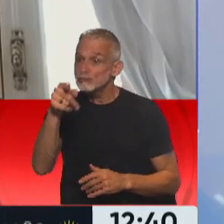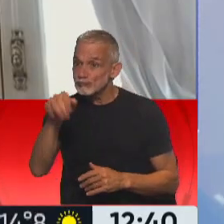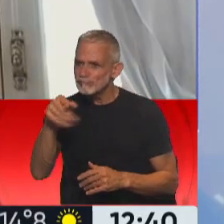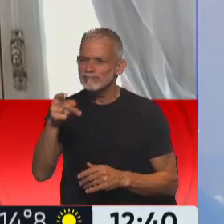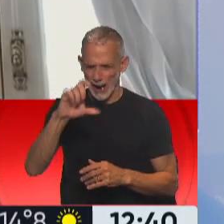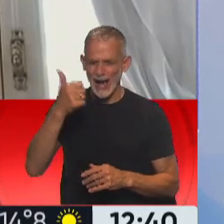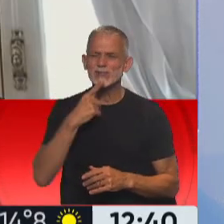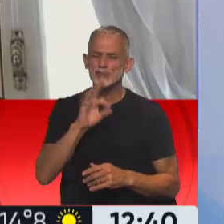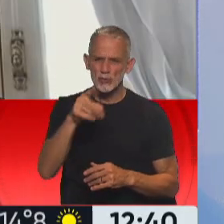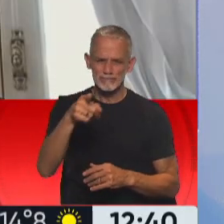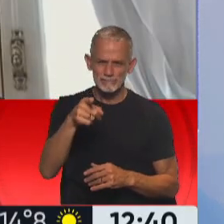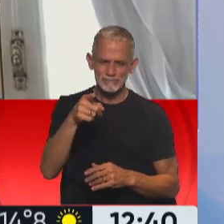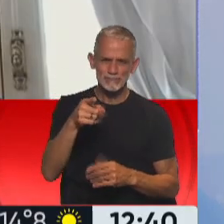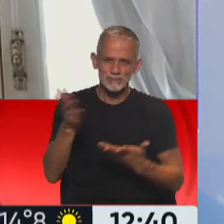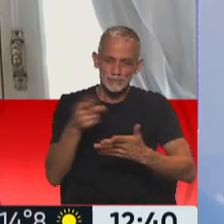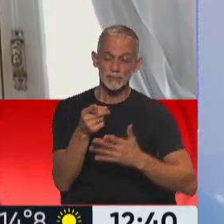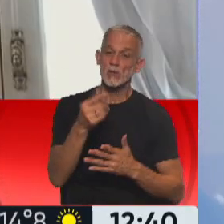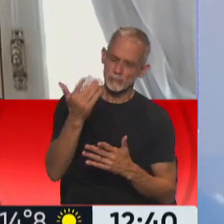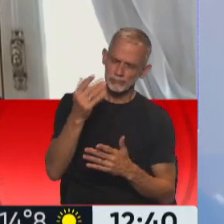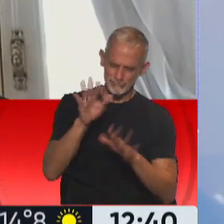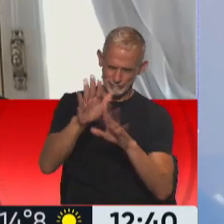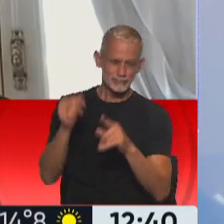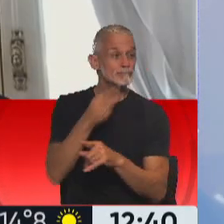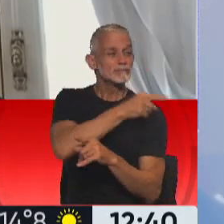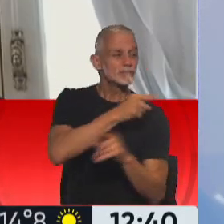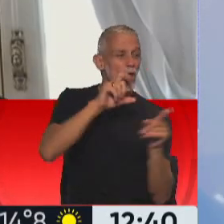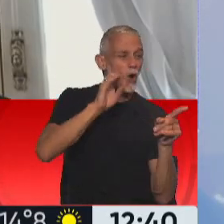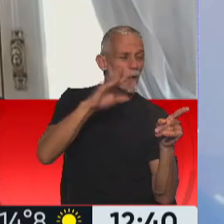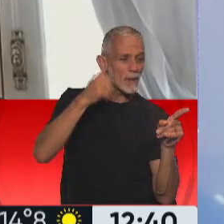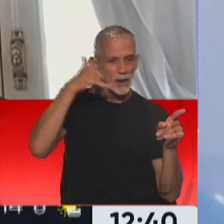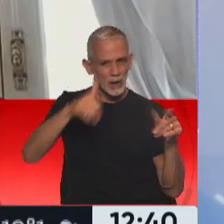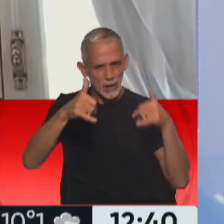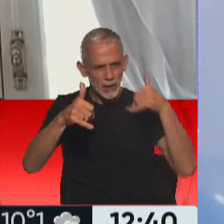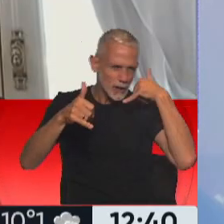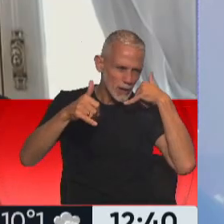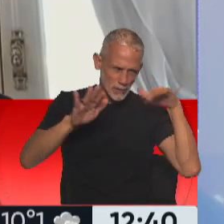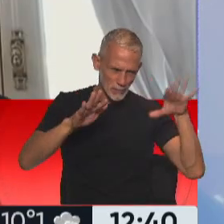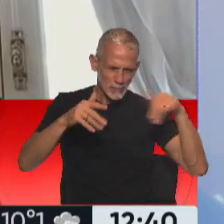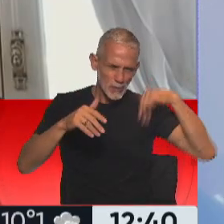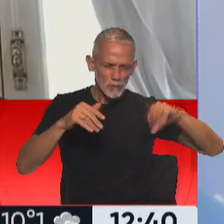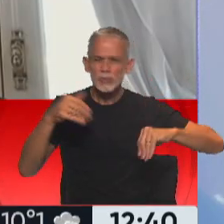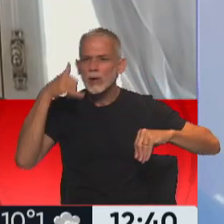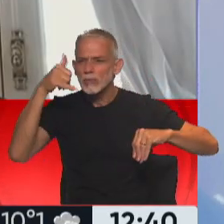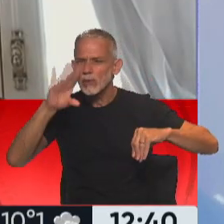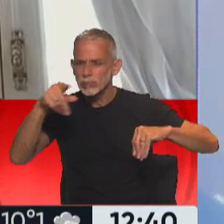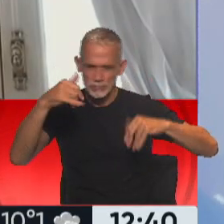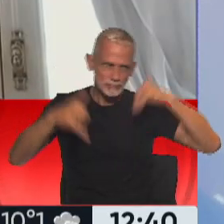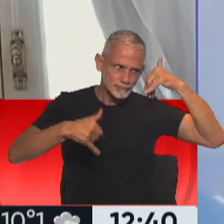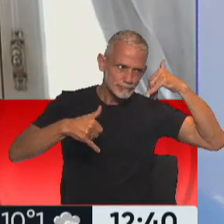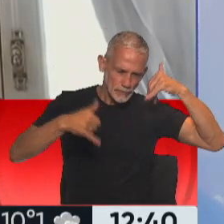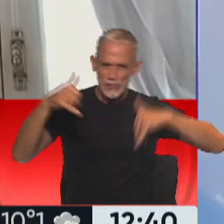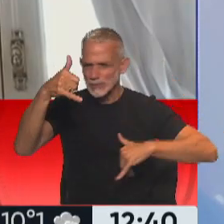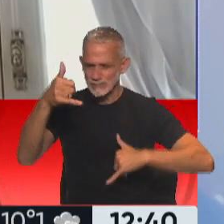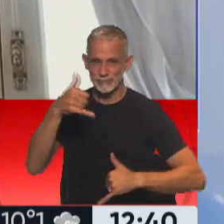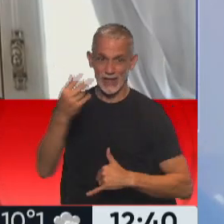con Castro, cortaba, llamaba a Obama, cortaba, llamaba a Castro. Y así, digamos, cuando